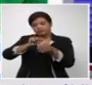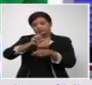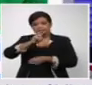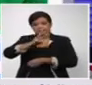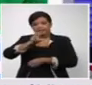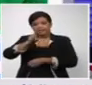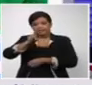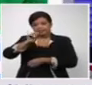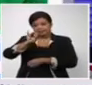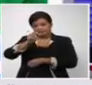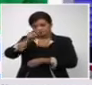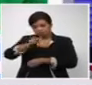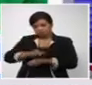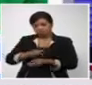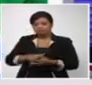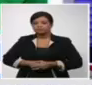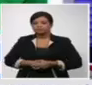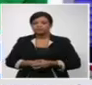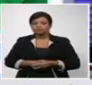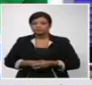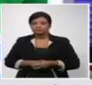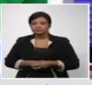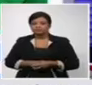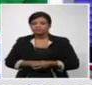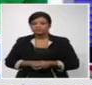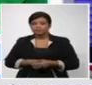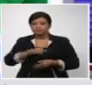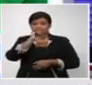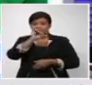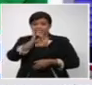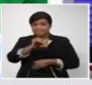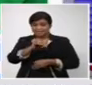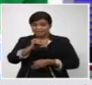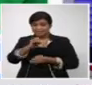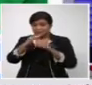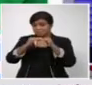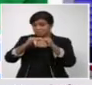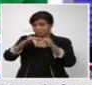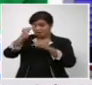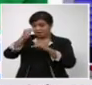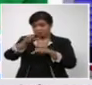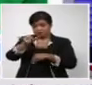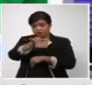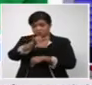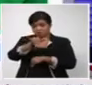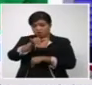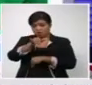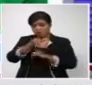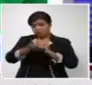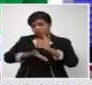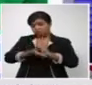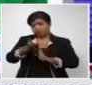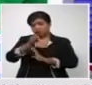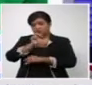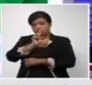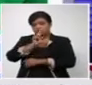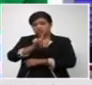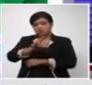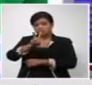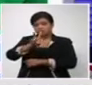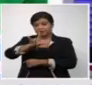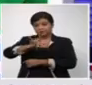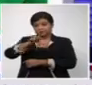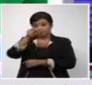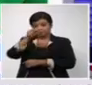317, y de 60 y más, nuevamente elevado. 129 personas